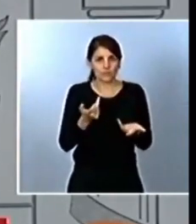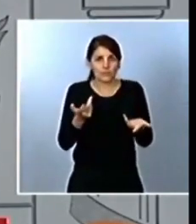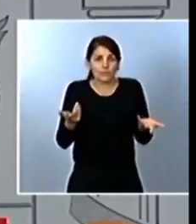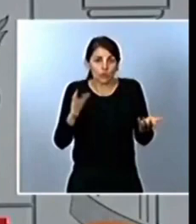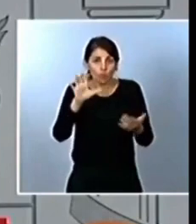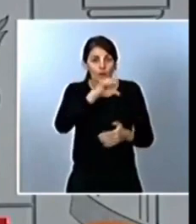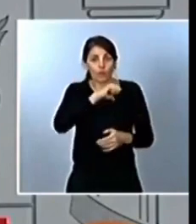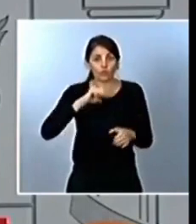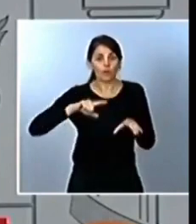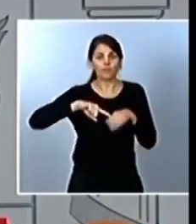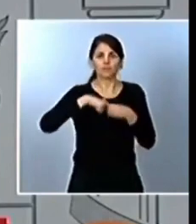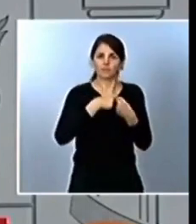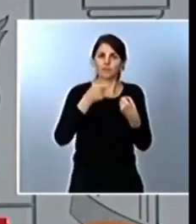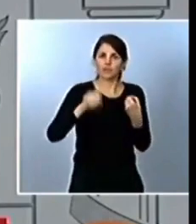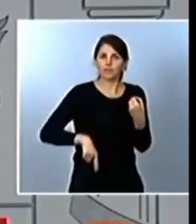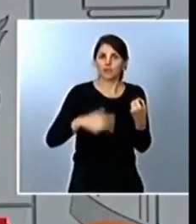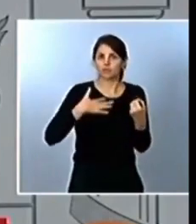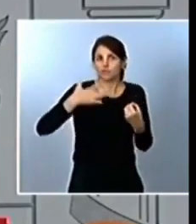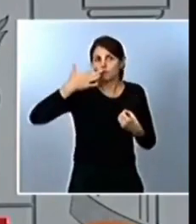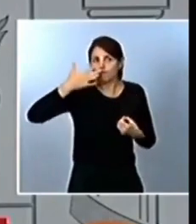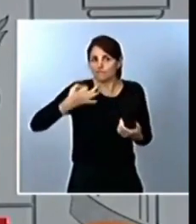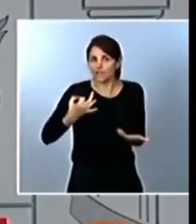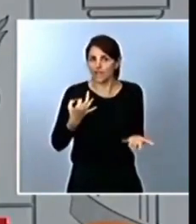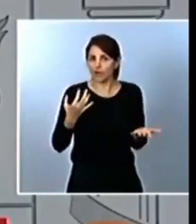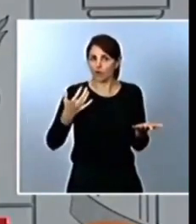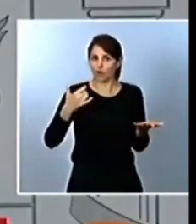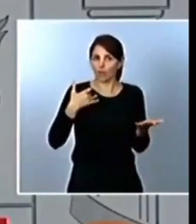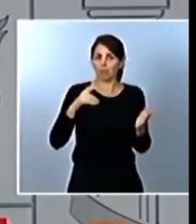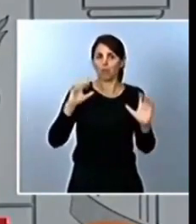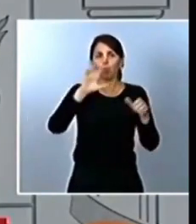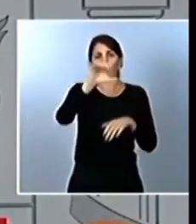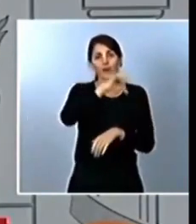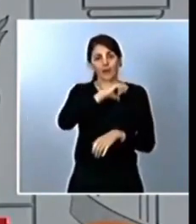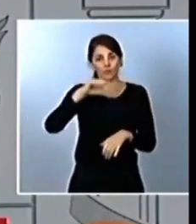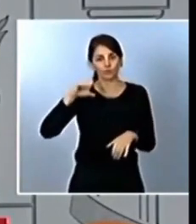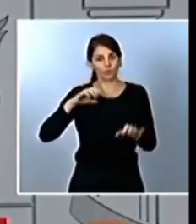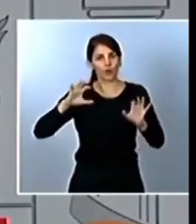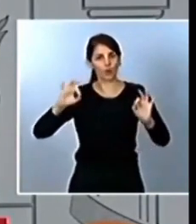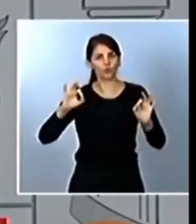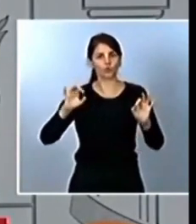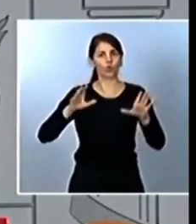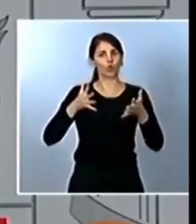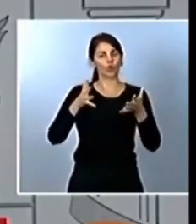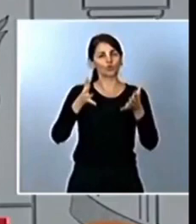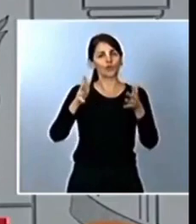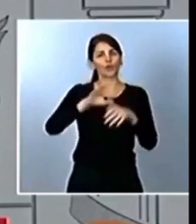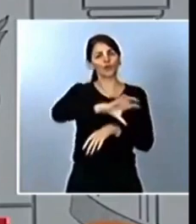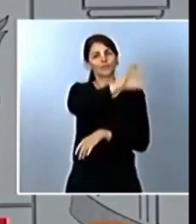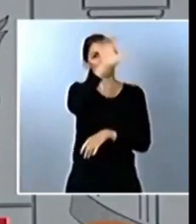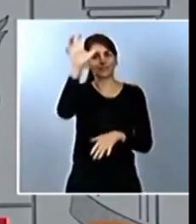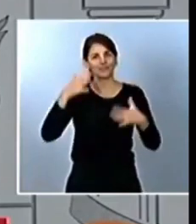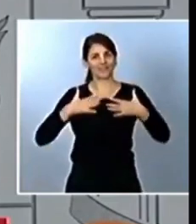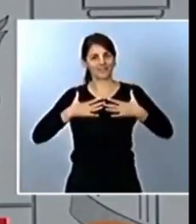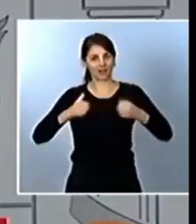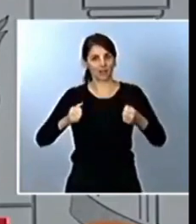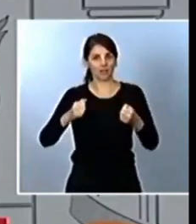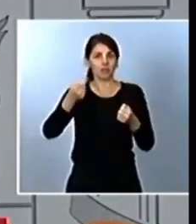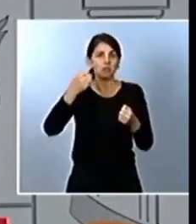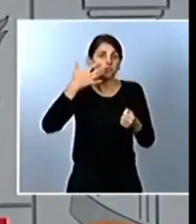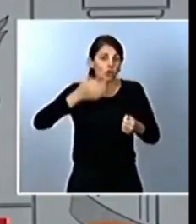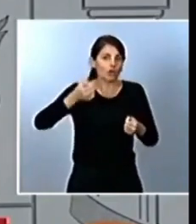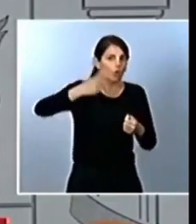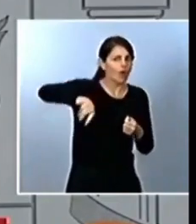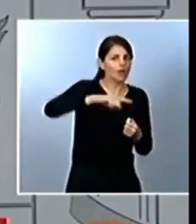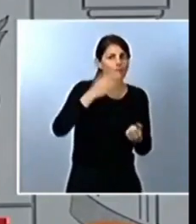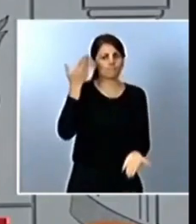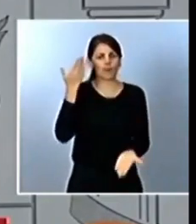Consejo Interterritorial acordarán junto con el Ministerio de Sanidad mayores medidas o medidas de relajamiento en función